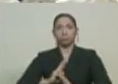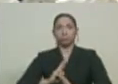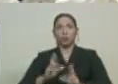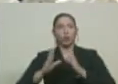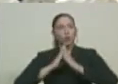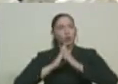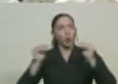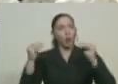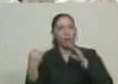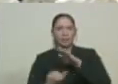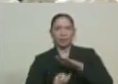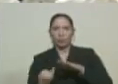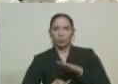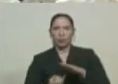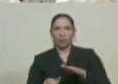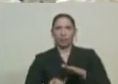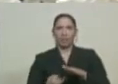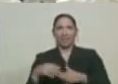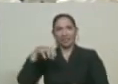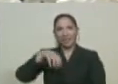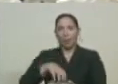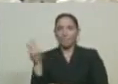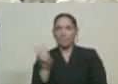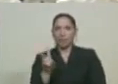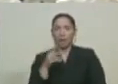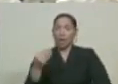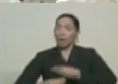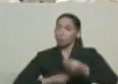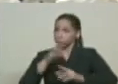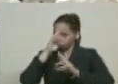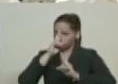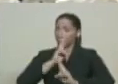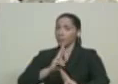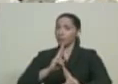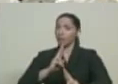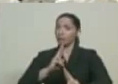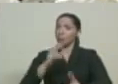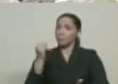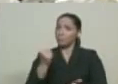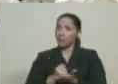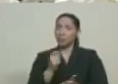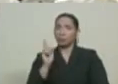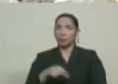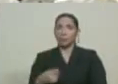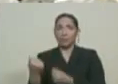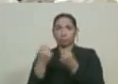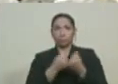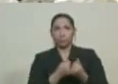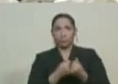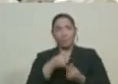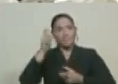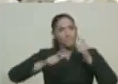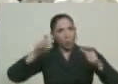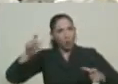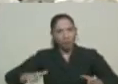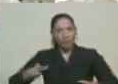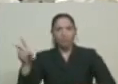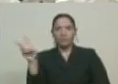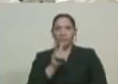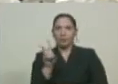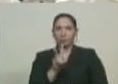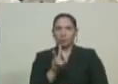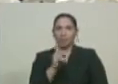institucionalidad del Estado venezolano hará respetar esos precios. Pero también la ciudadanía, el pueblo venezolano,